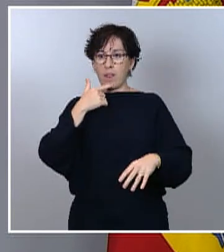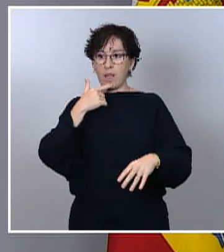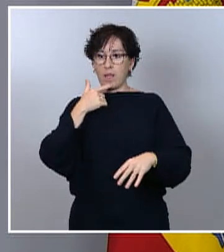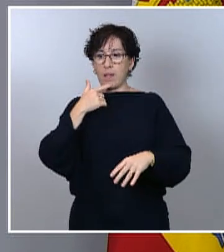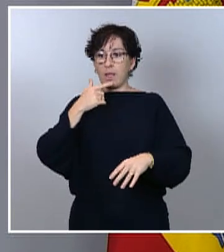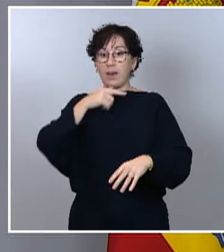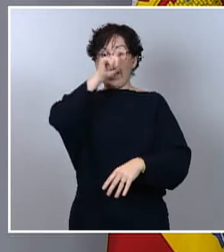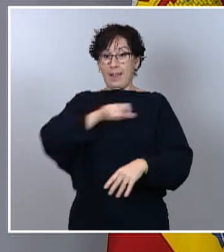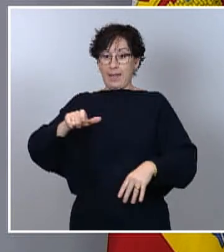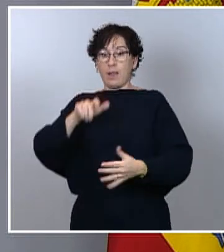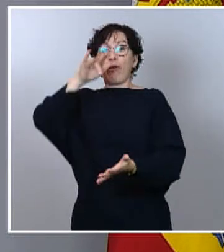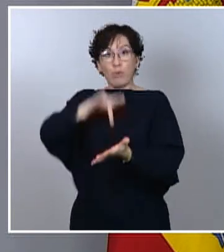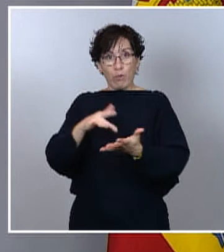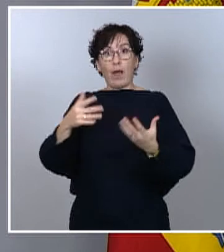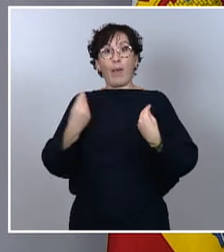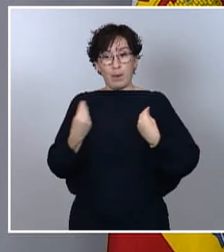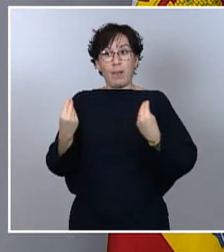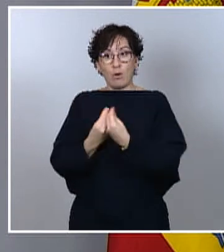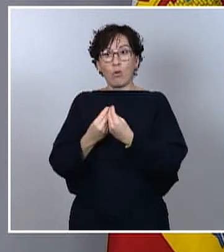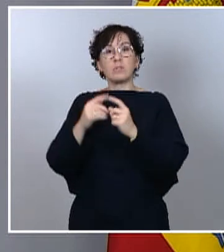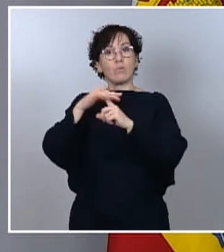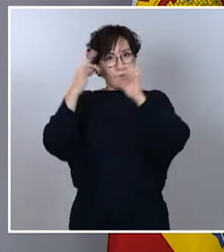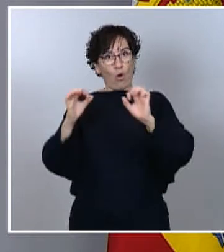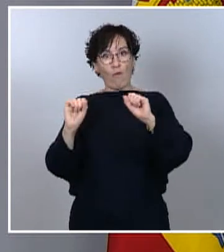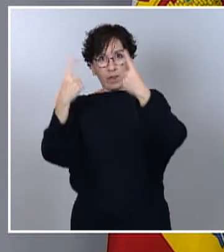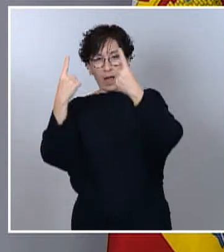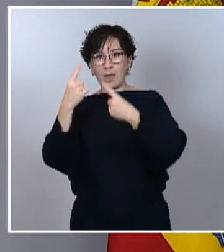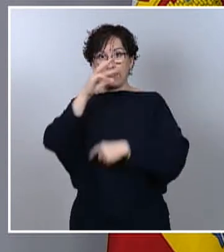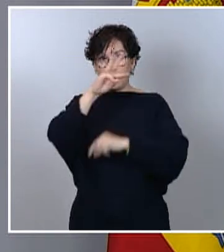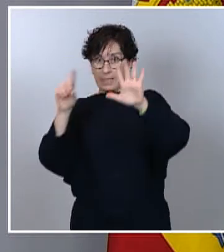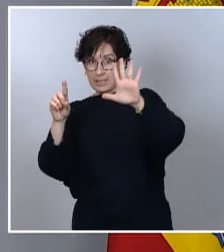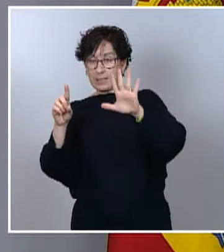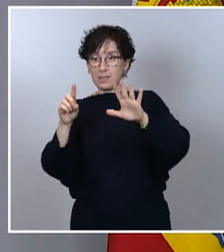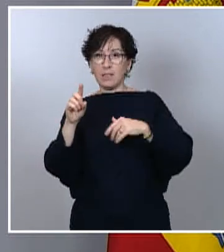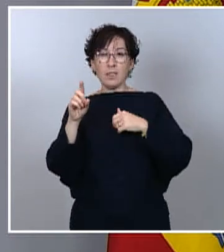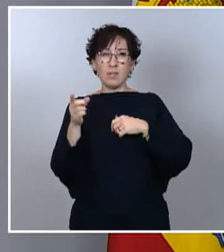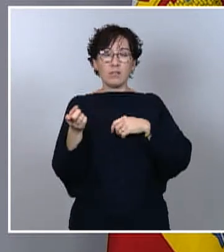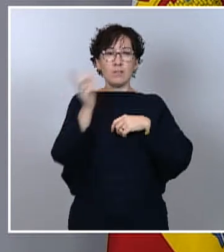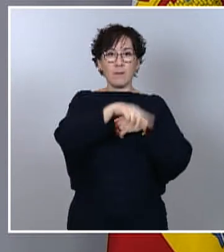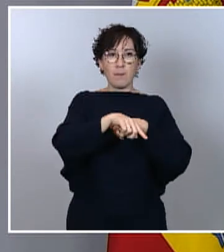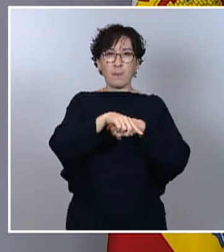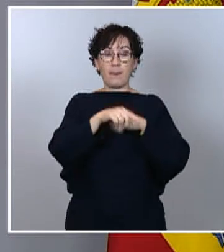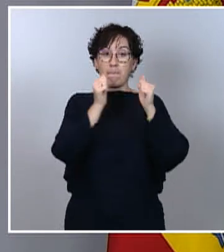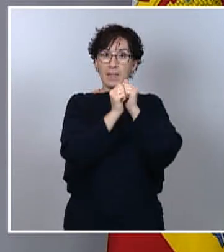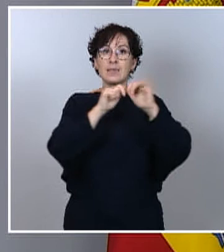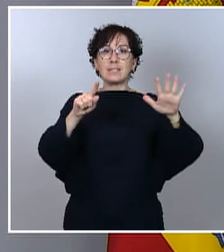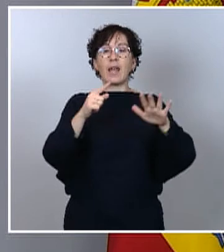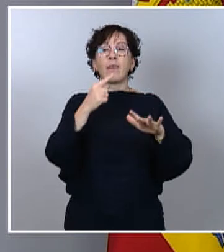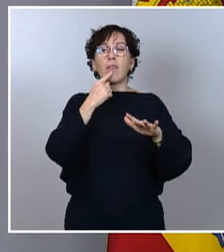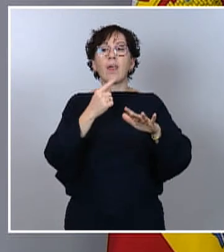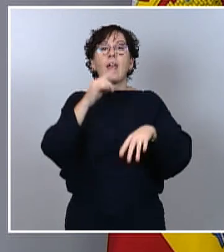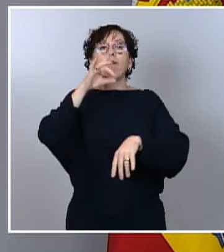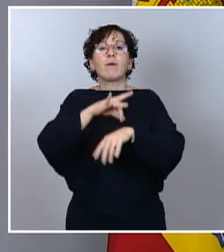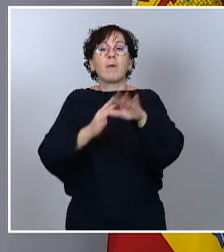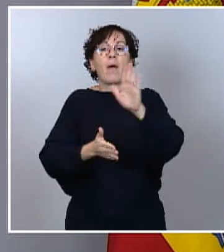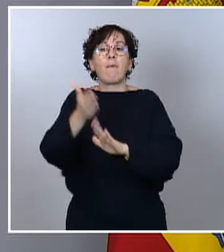casos confirmados y 26% para aquellos que viven con personas compatibles con tener la enfermedad. También aumenta en aquellas